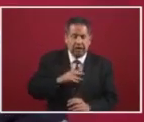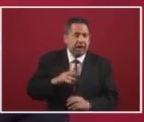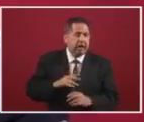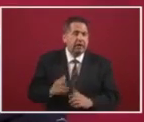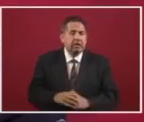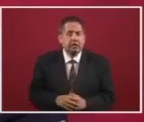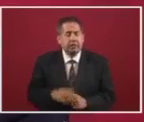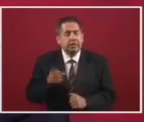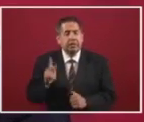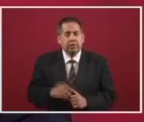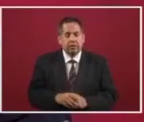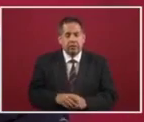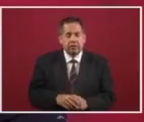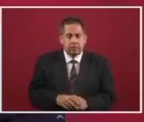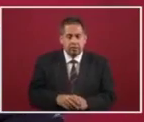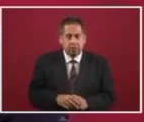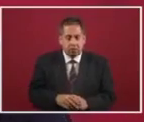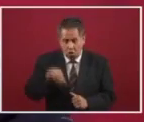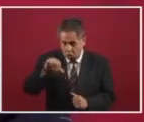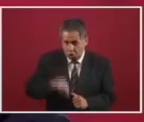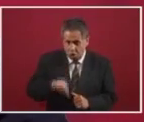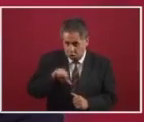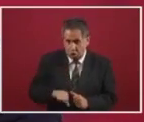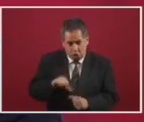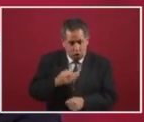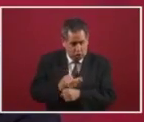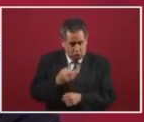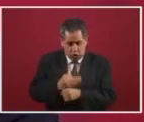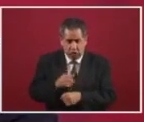Pero al día de hoy